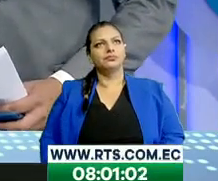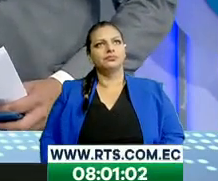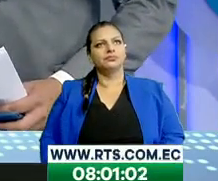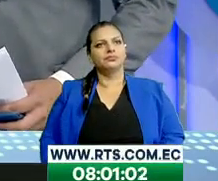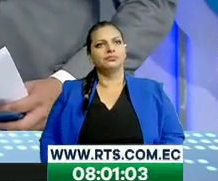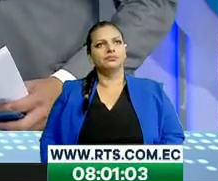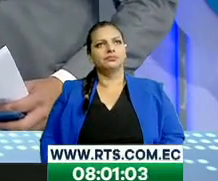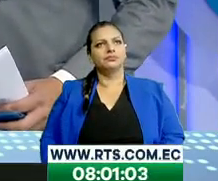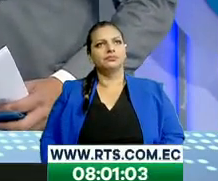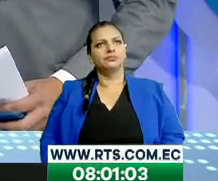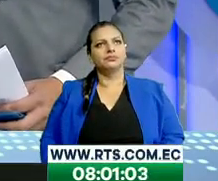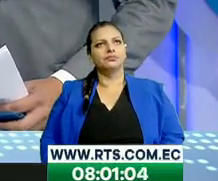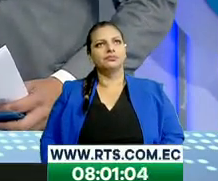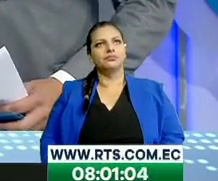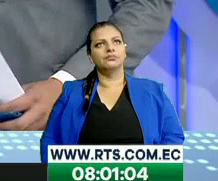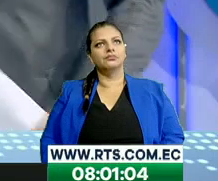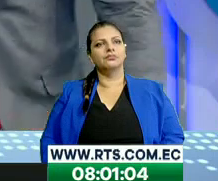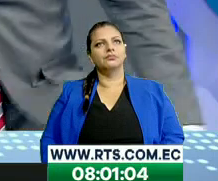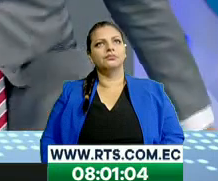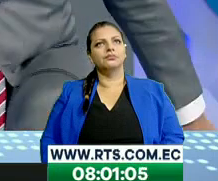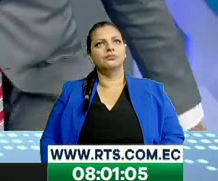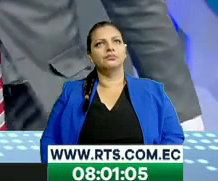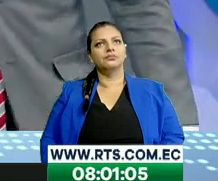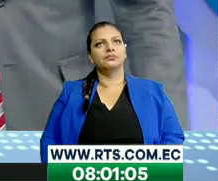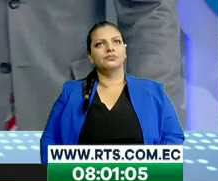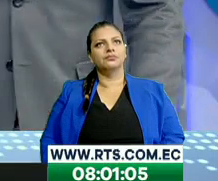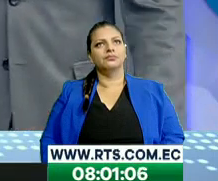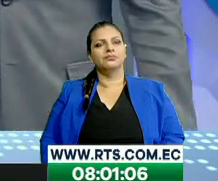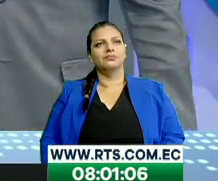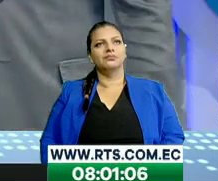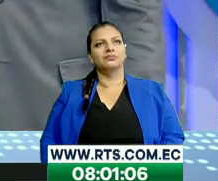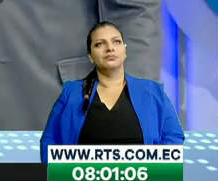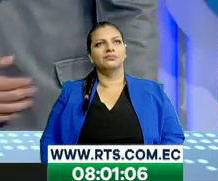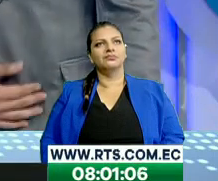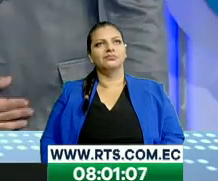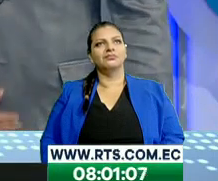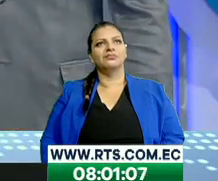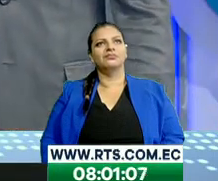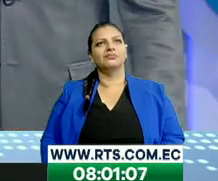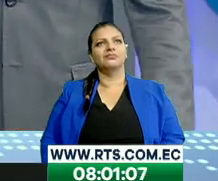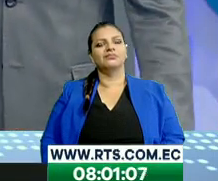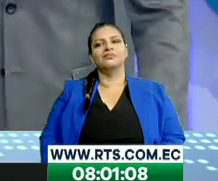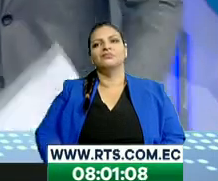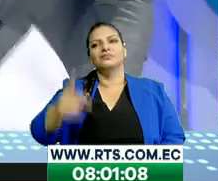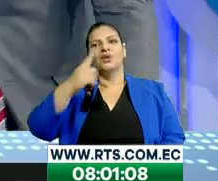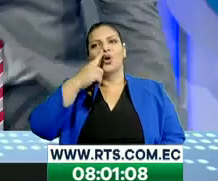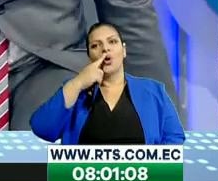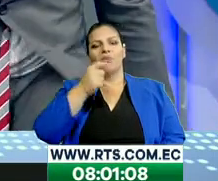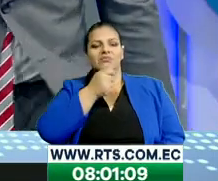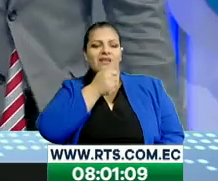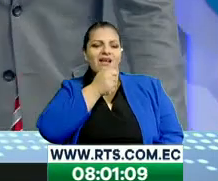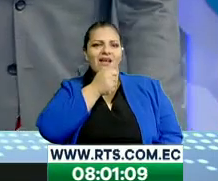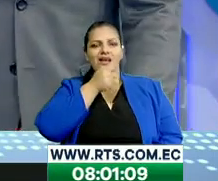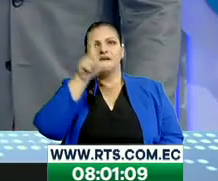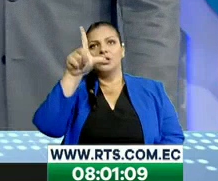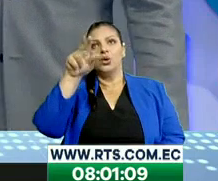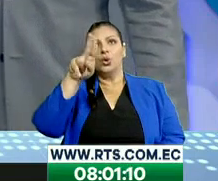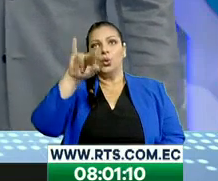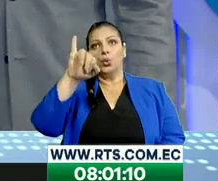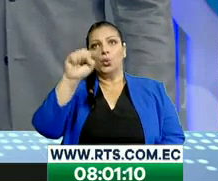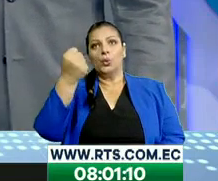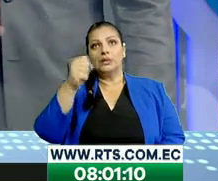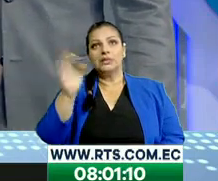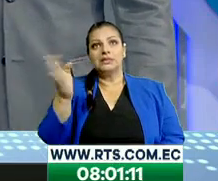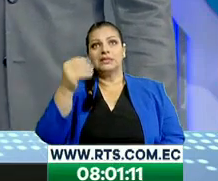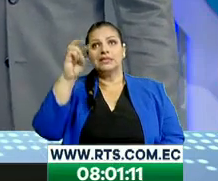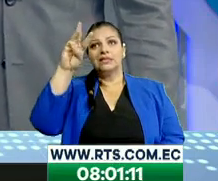A ver, acá hace un... ¿Cómo es esa vaina? Ahí está. Y no me cuesta 500 latas. ¿$500? ¿Qué más 500 dólares? Cuando y le